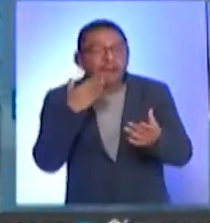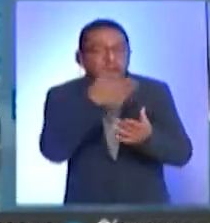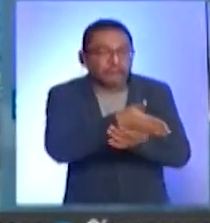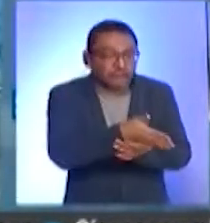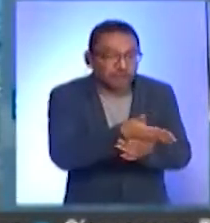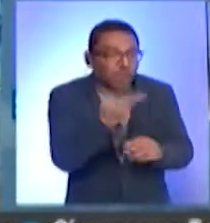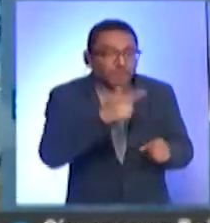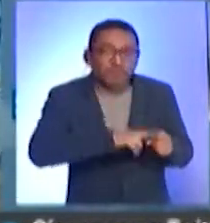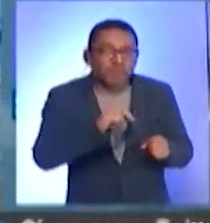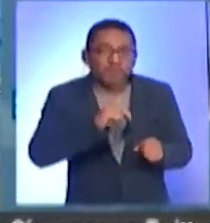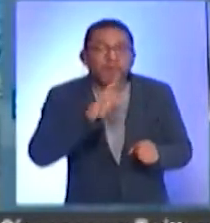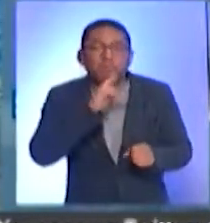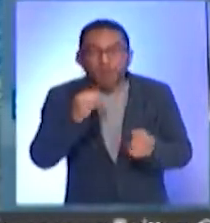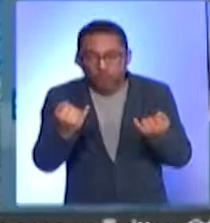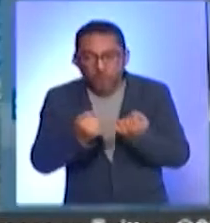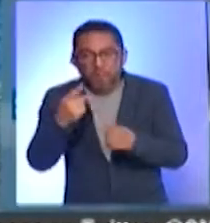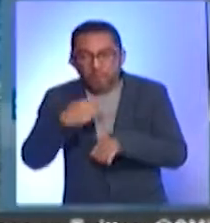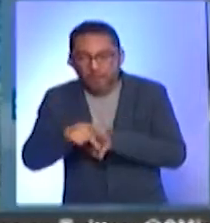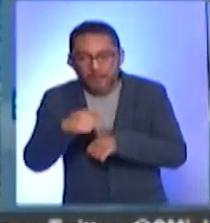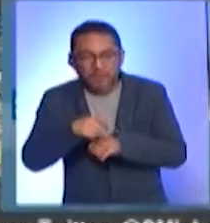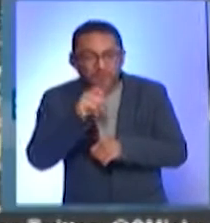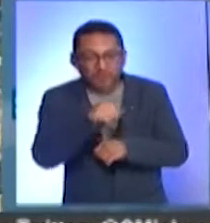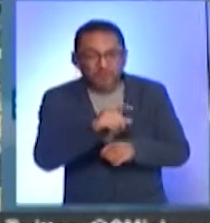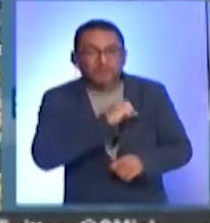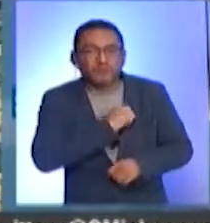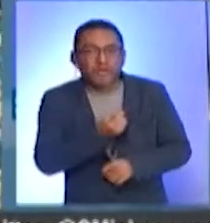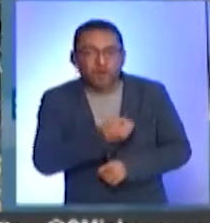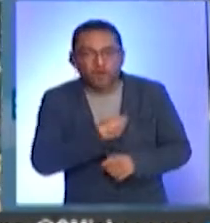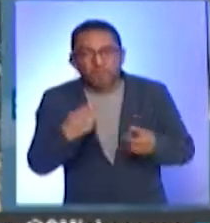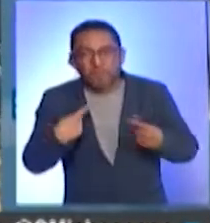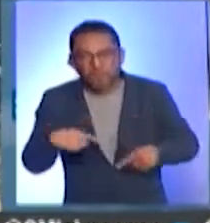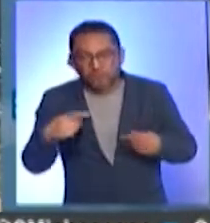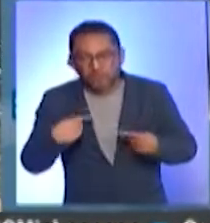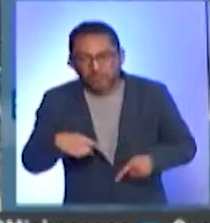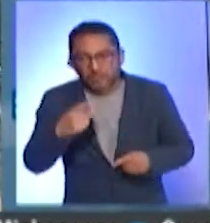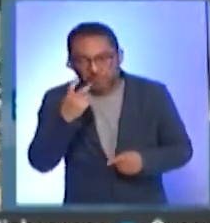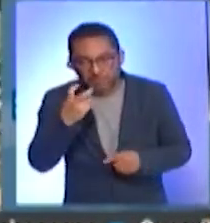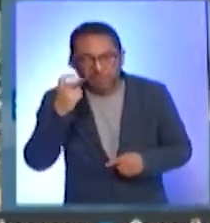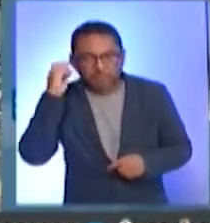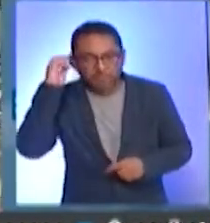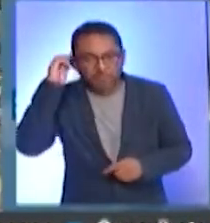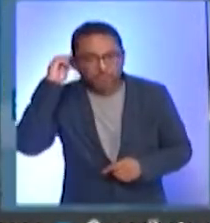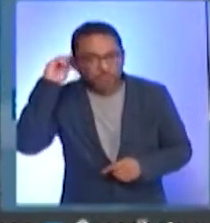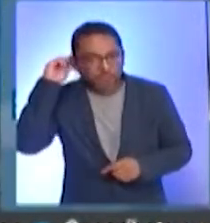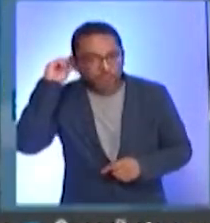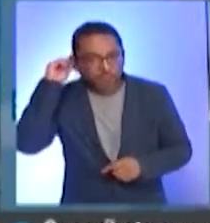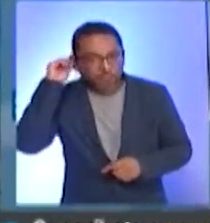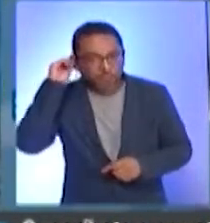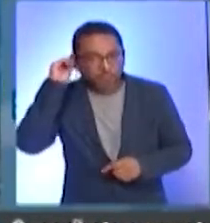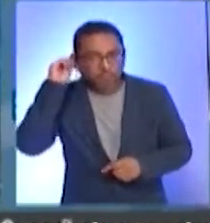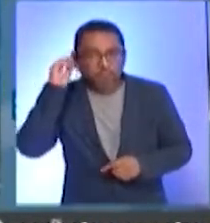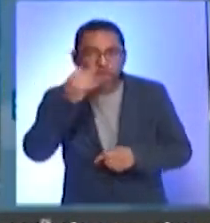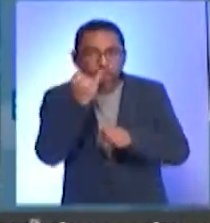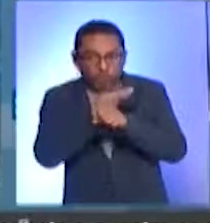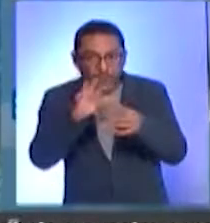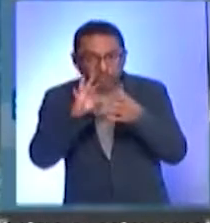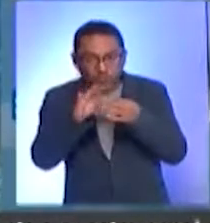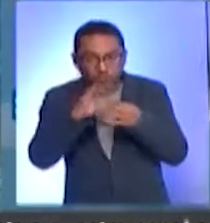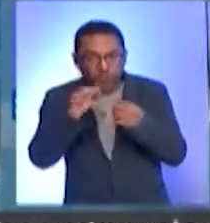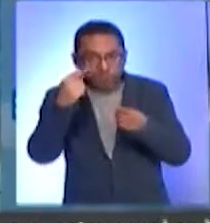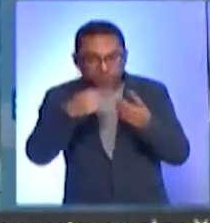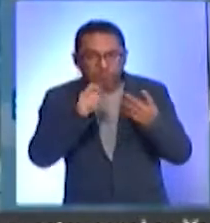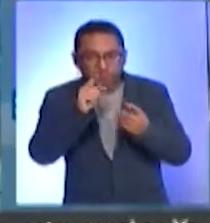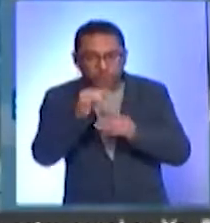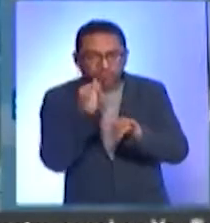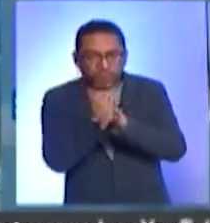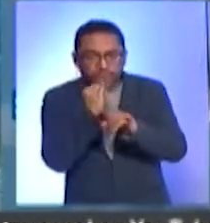y también el riesgo para el personal de salud es decir el riesgo de contagio para no toda la información la puede adquirir a través de la